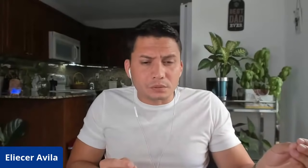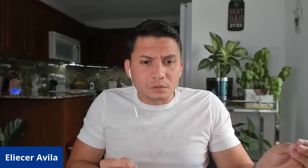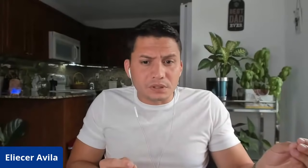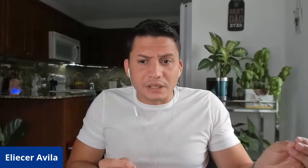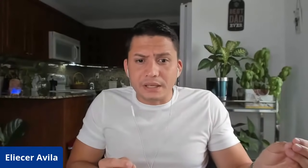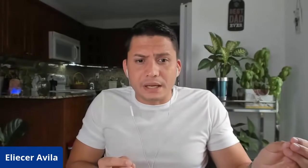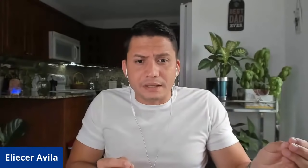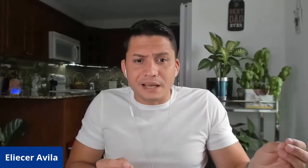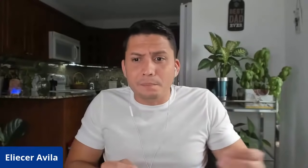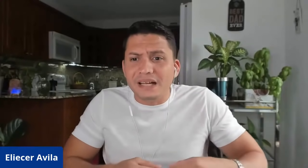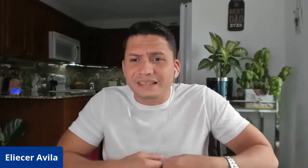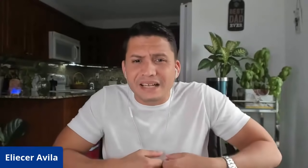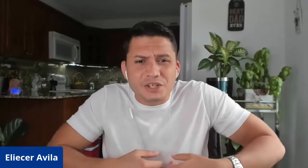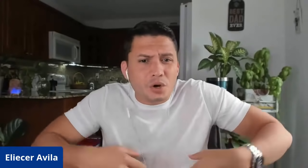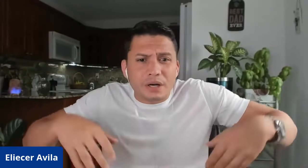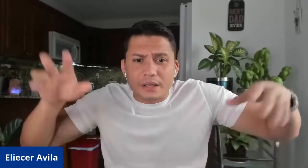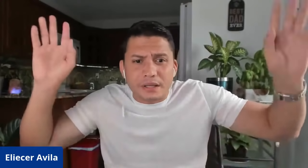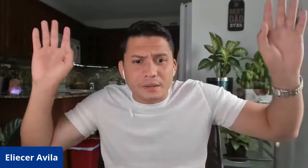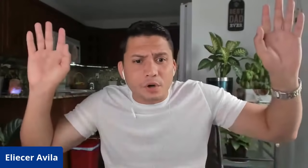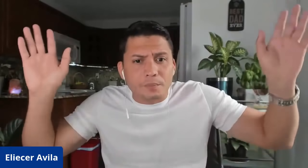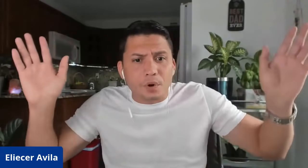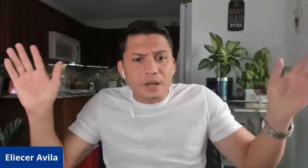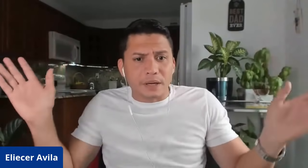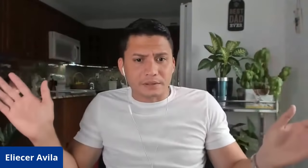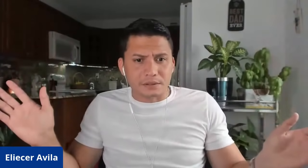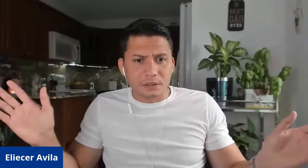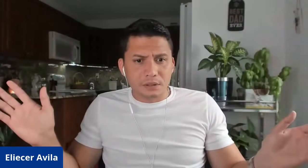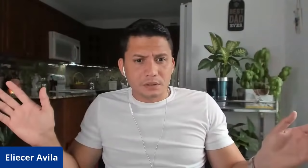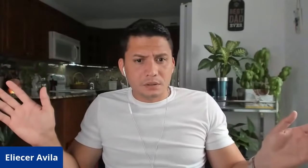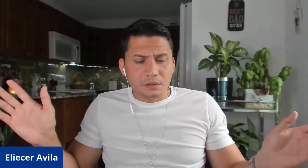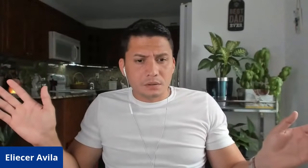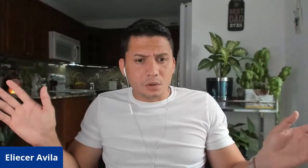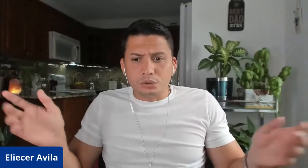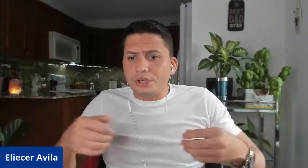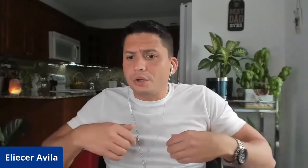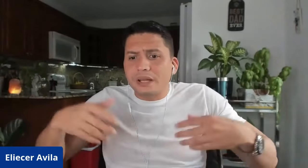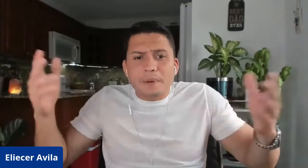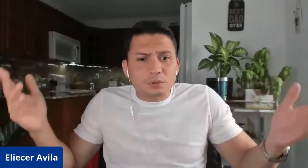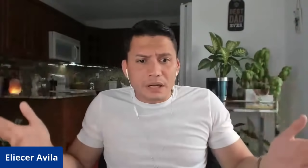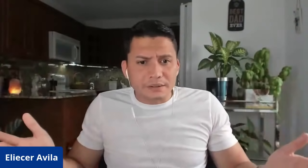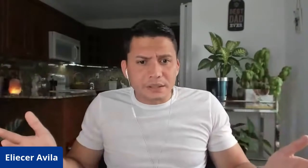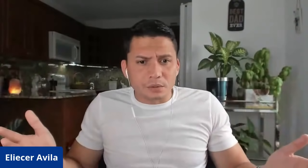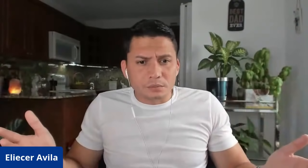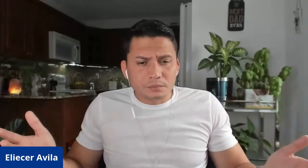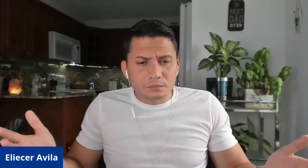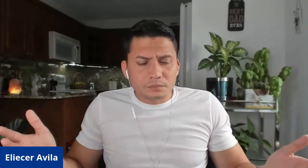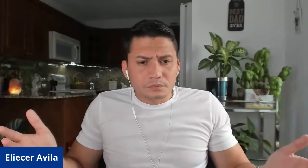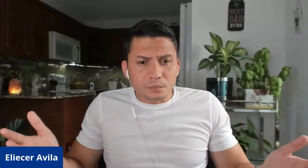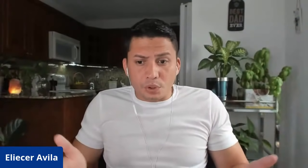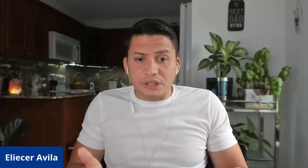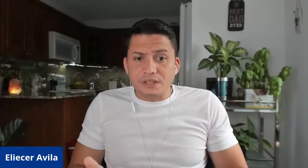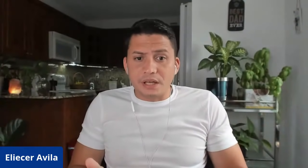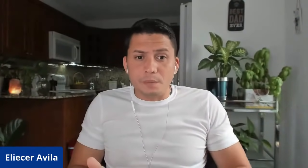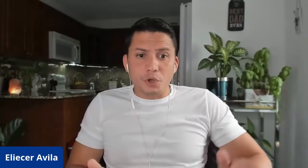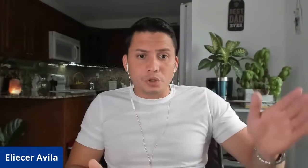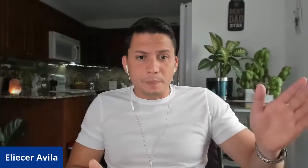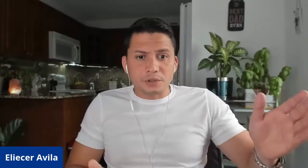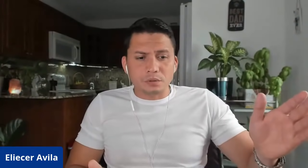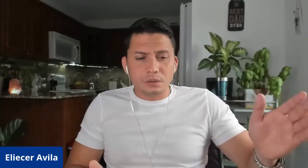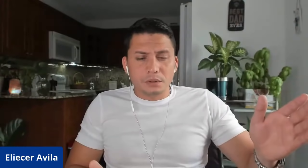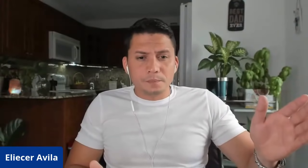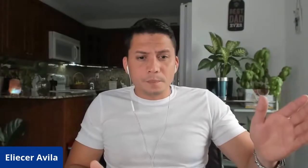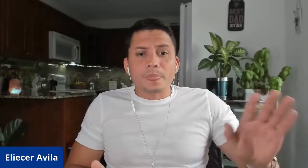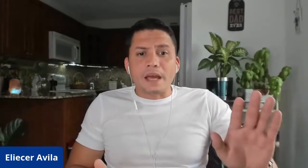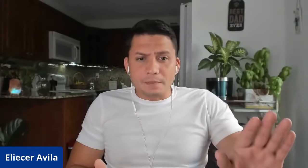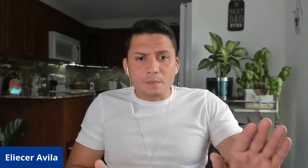millón de pesos y sería diez mil trillones de bolívares o trillones de pesos argentinos porque te dicen el millón